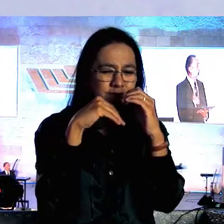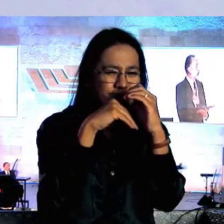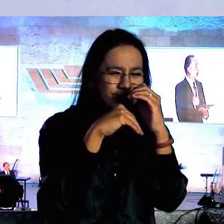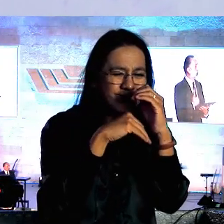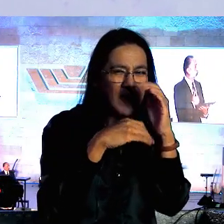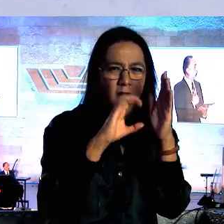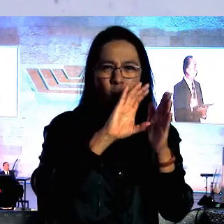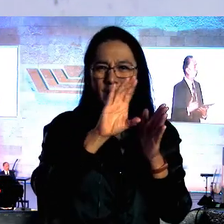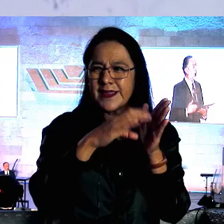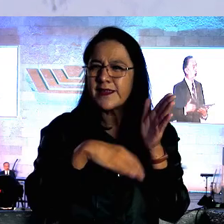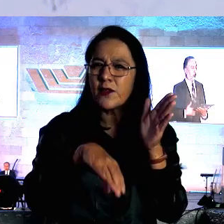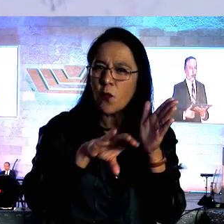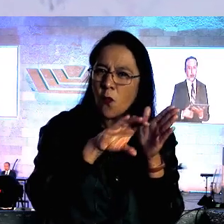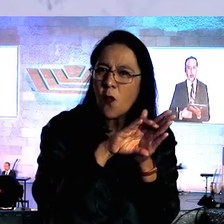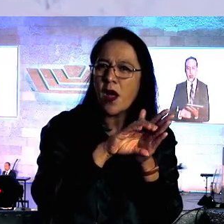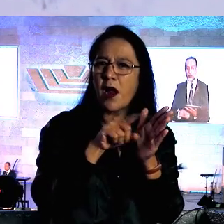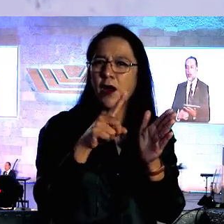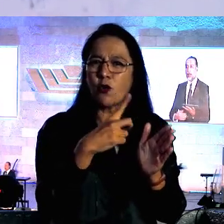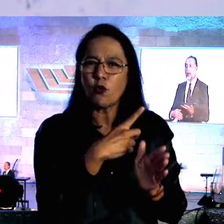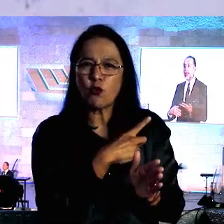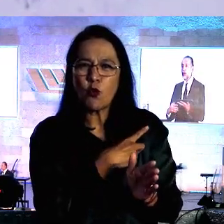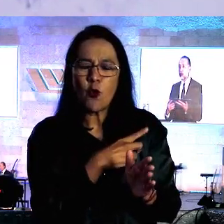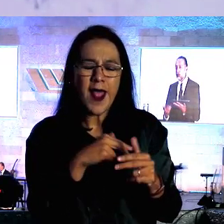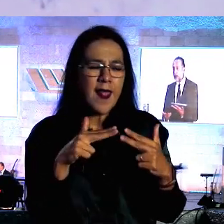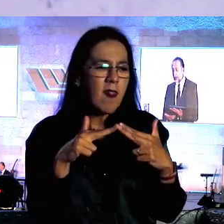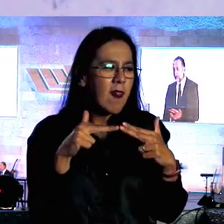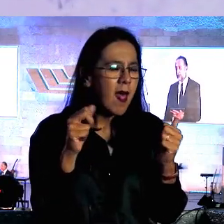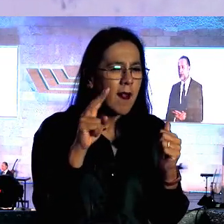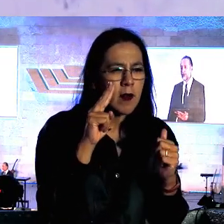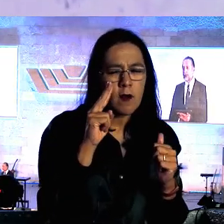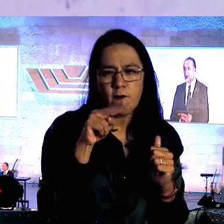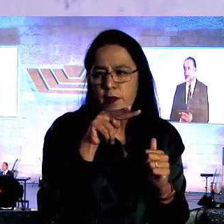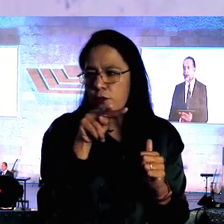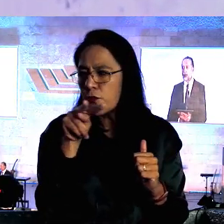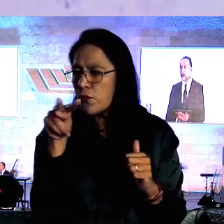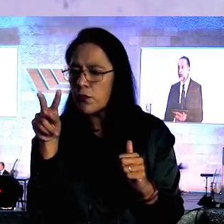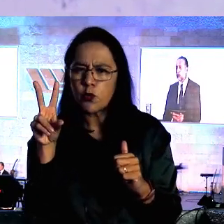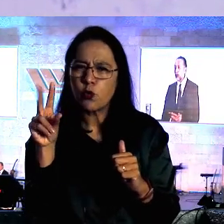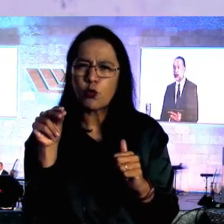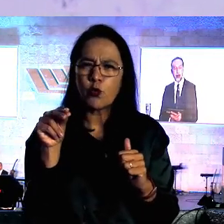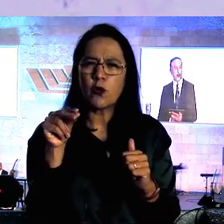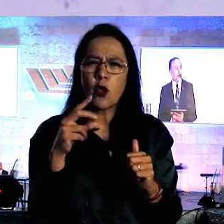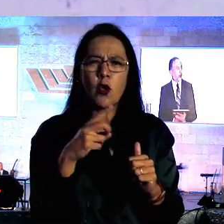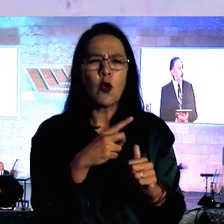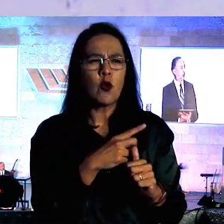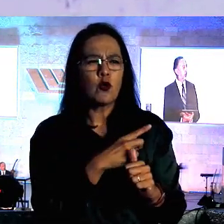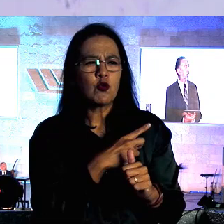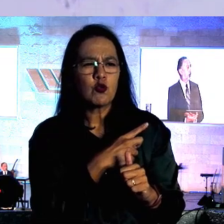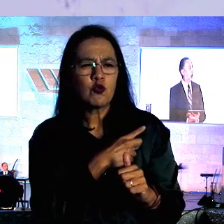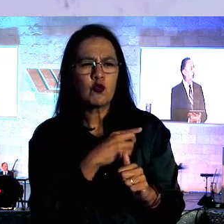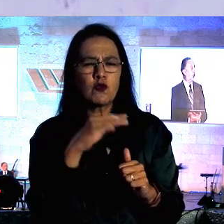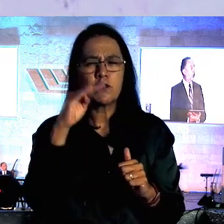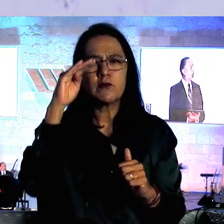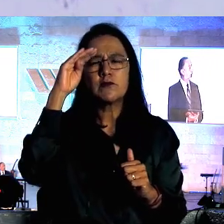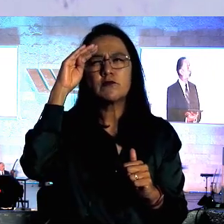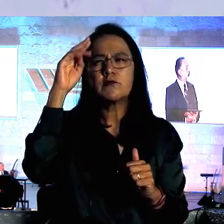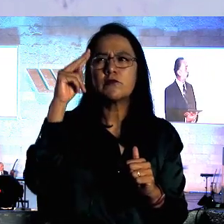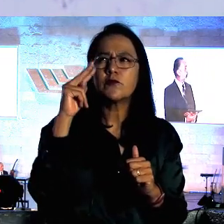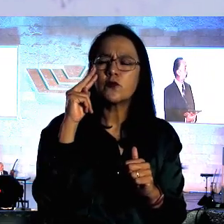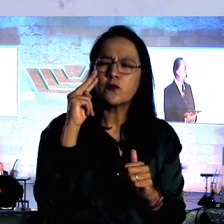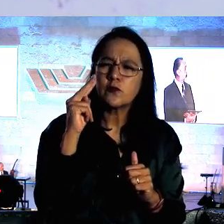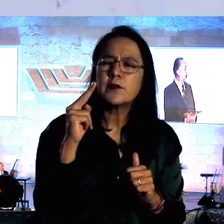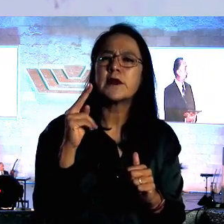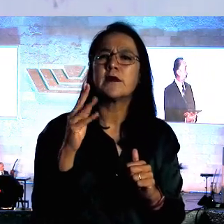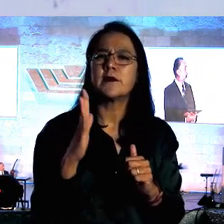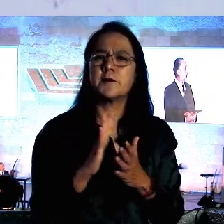cuando tú y yo oramos y donde nadie nos ve, sino solamente el Señor, ¿cuál es la posición